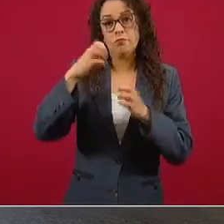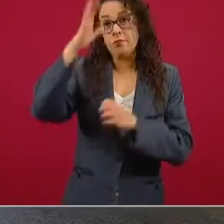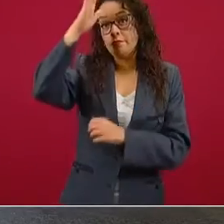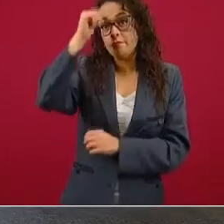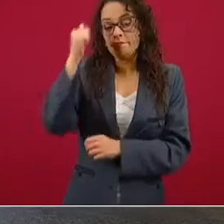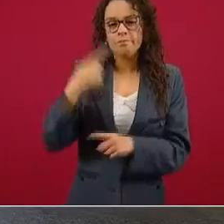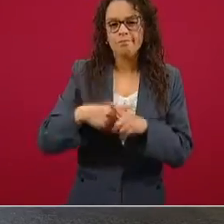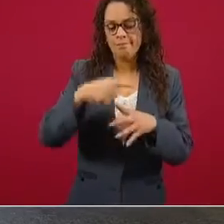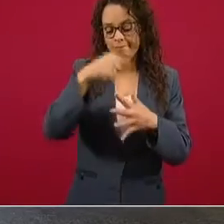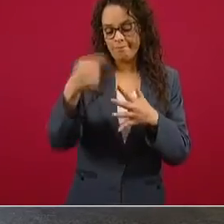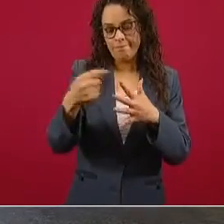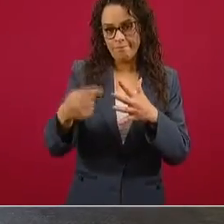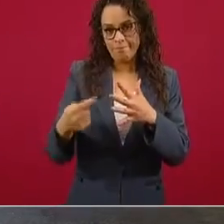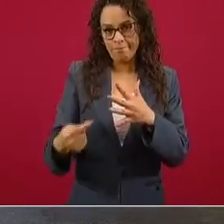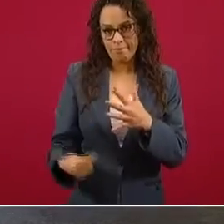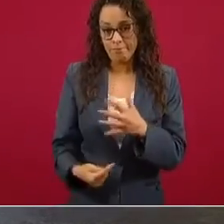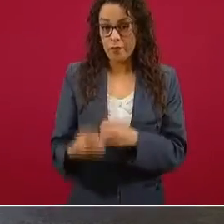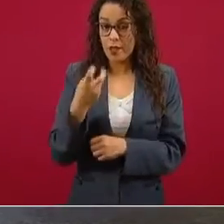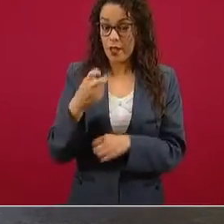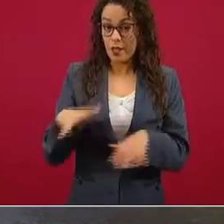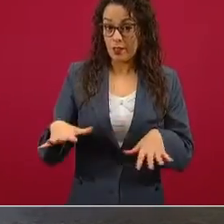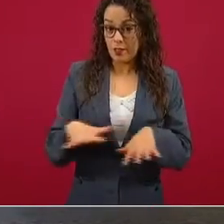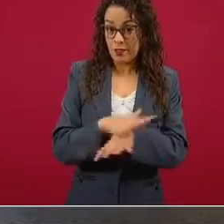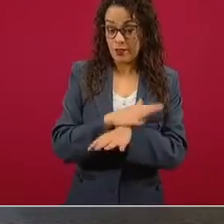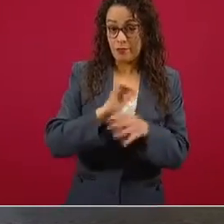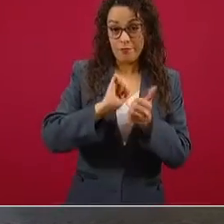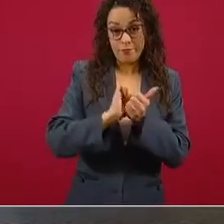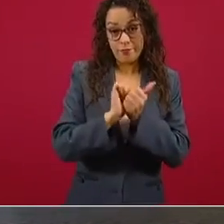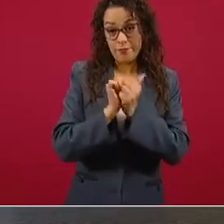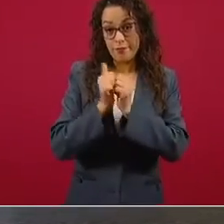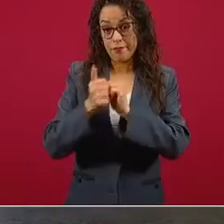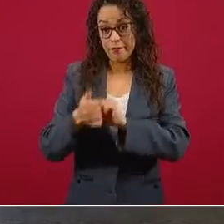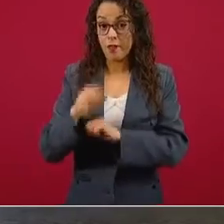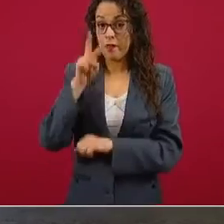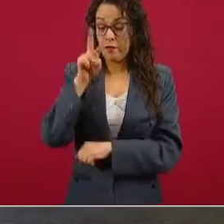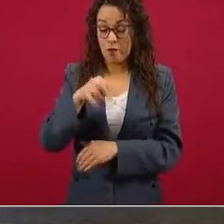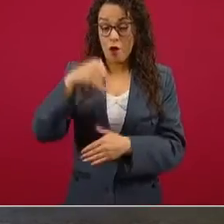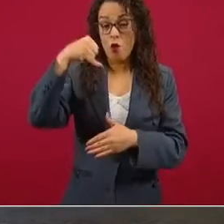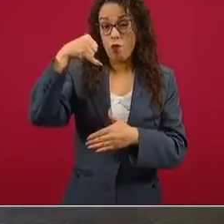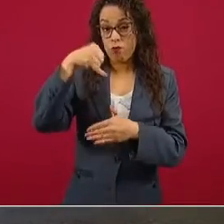medio de este proceso de transformación, que es profundo,